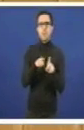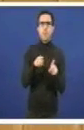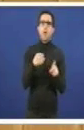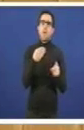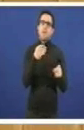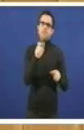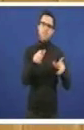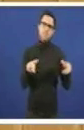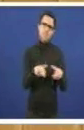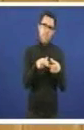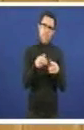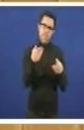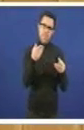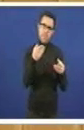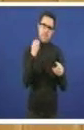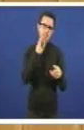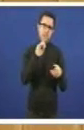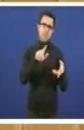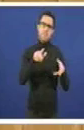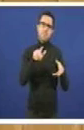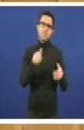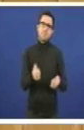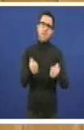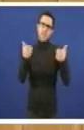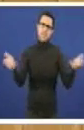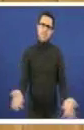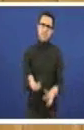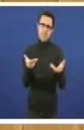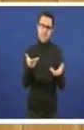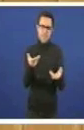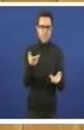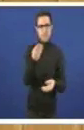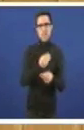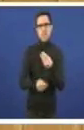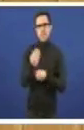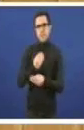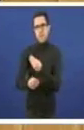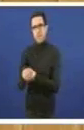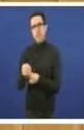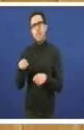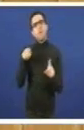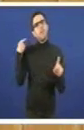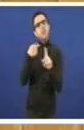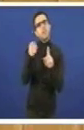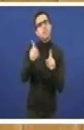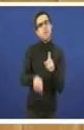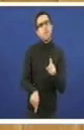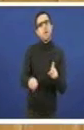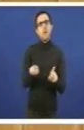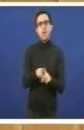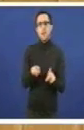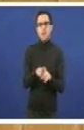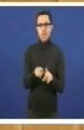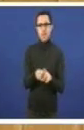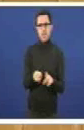impulsando con incentivos fiscais a natalidade e outro dos seus objetivos era como prioritario